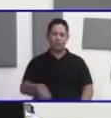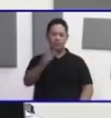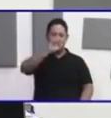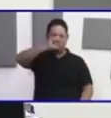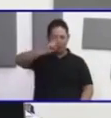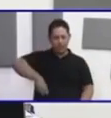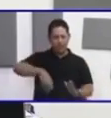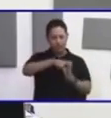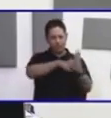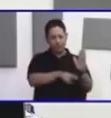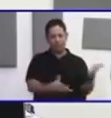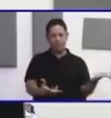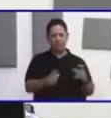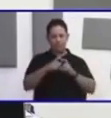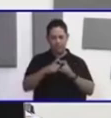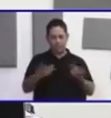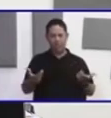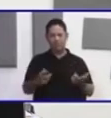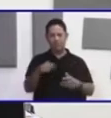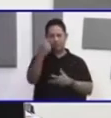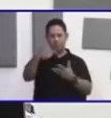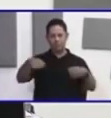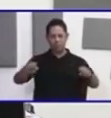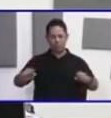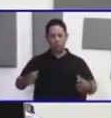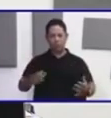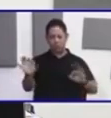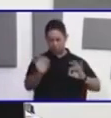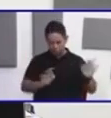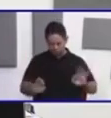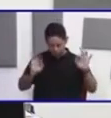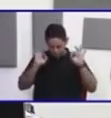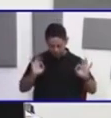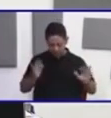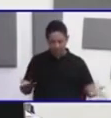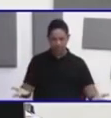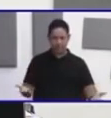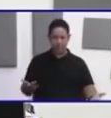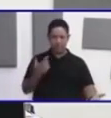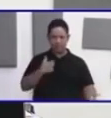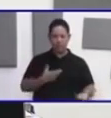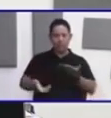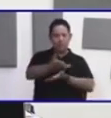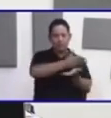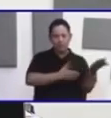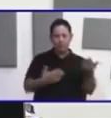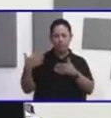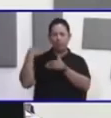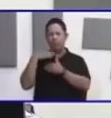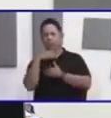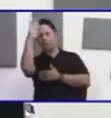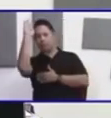nuestras obligaciones, también con nuestros derechos. Ser solidario no implica ser irresponsable. Si